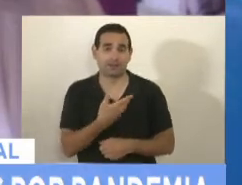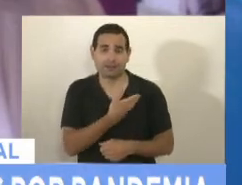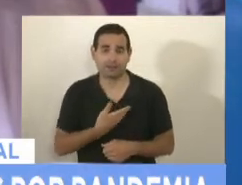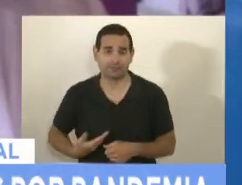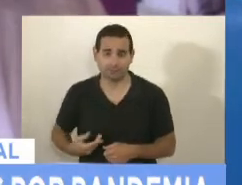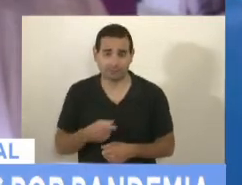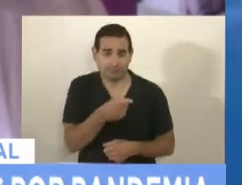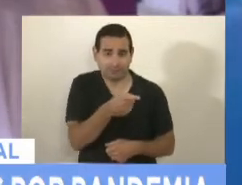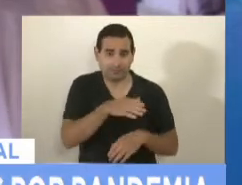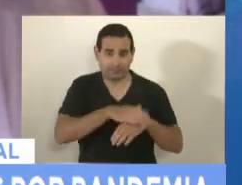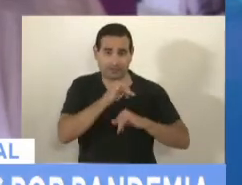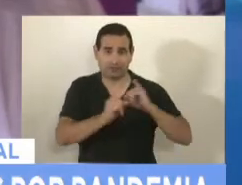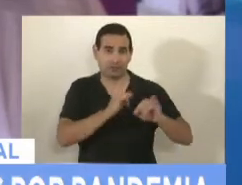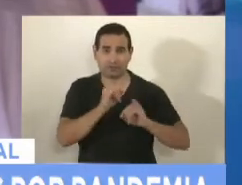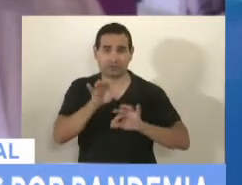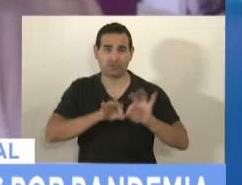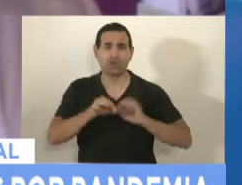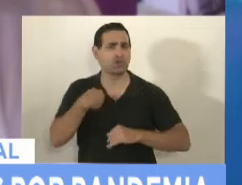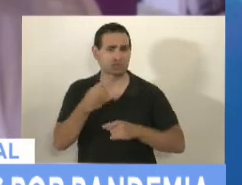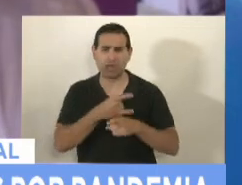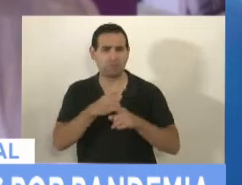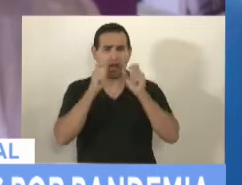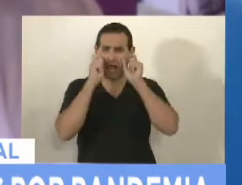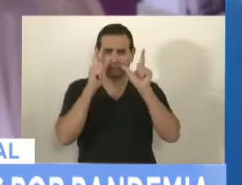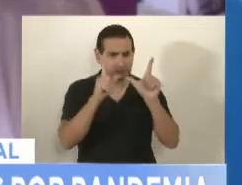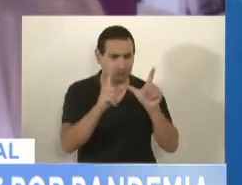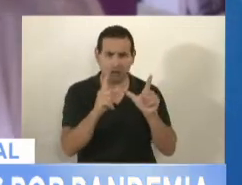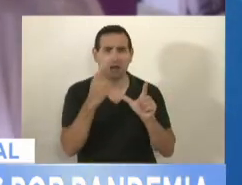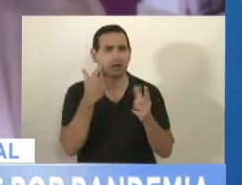informante de este proyecto siempre la he escuchado, lo hemos escuchado